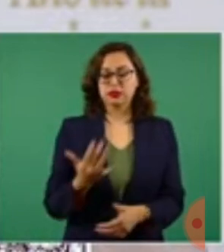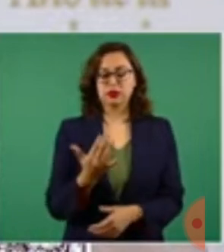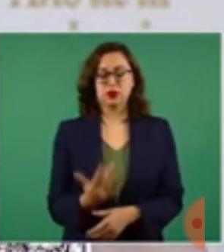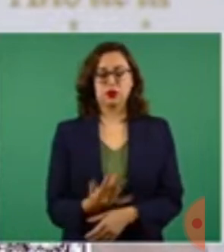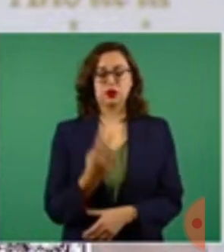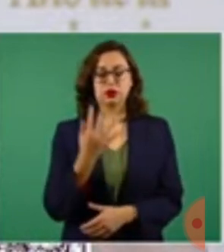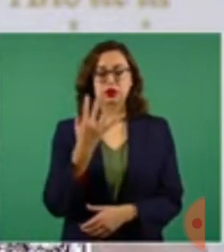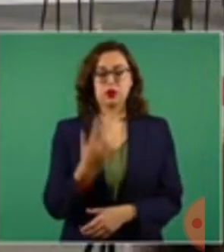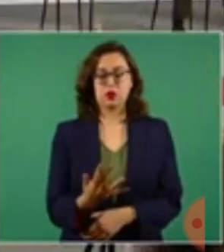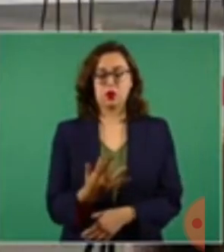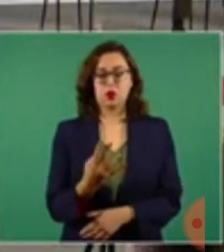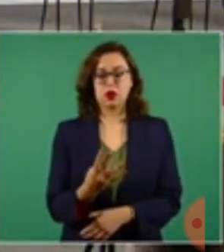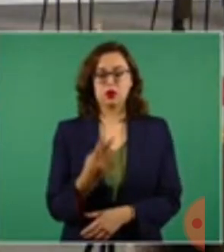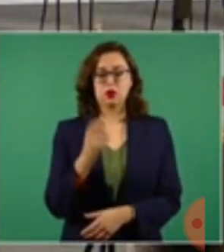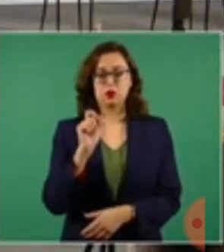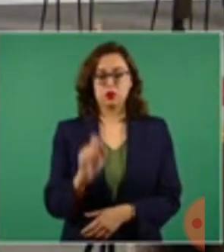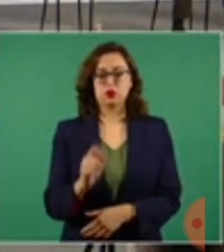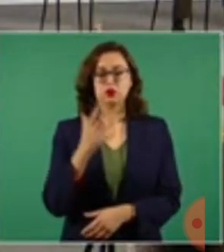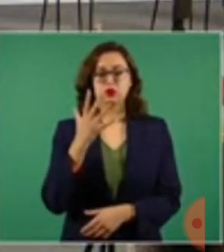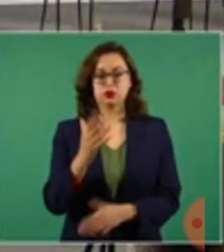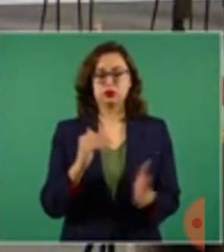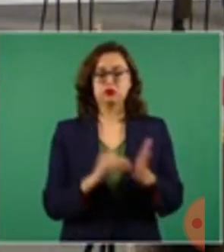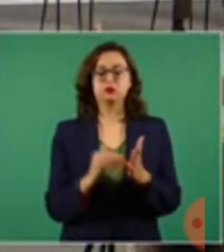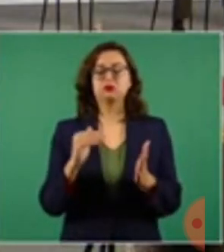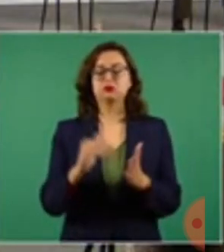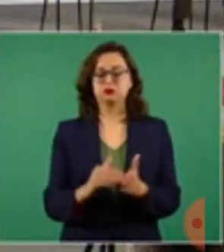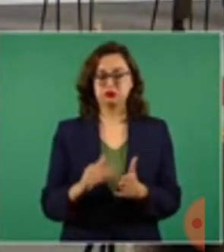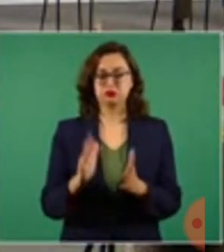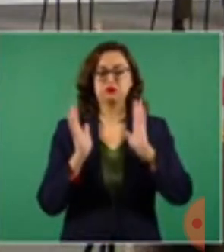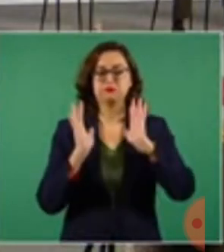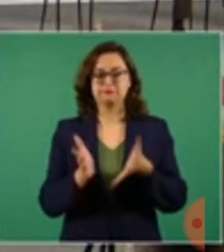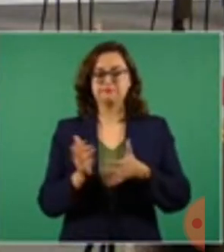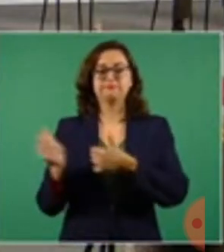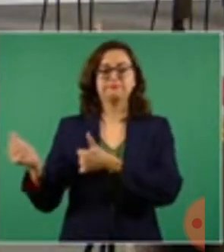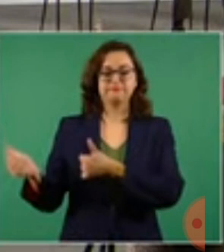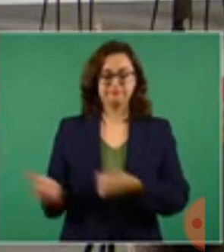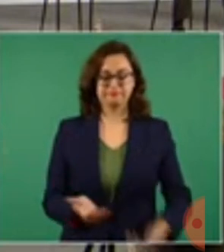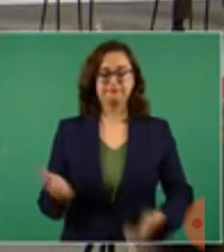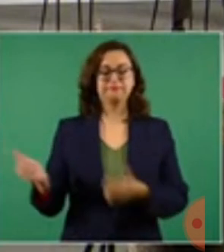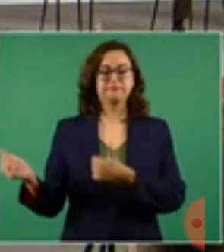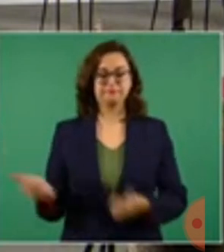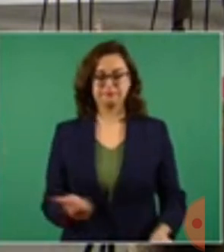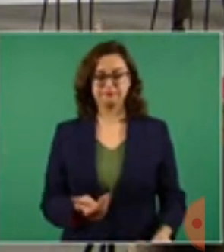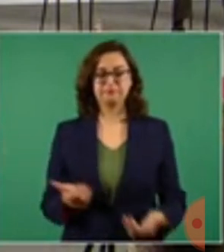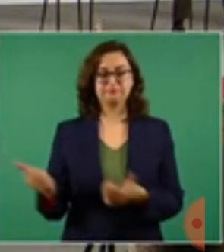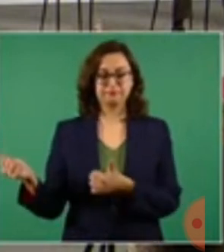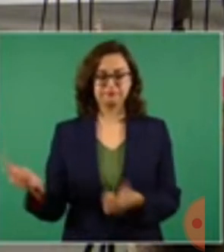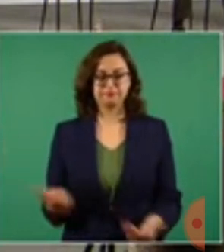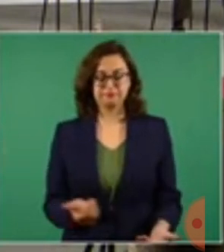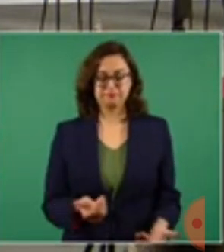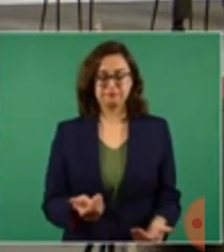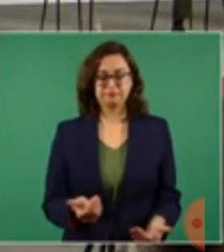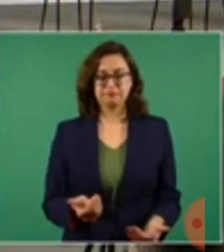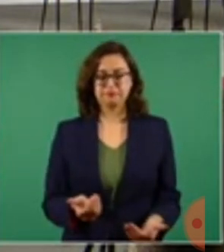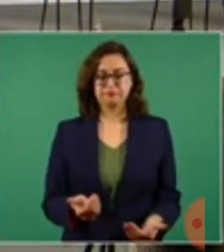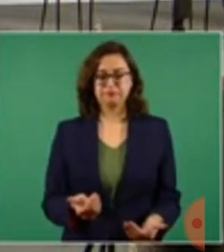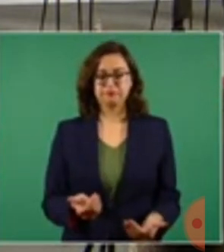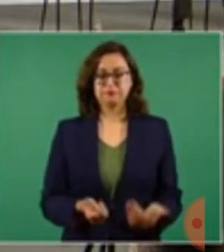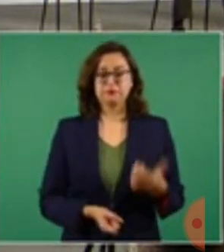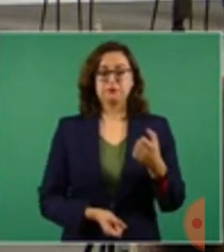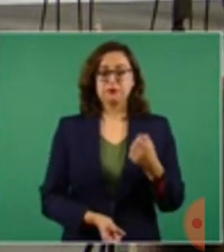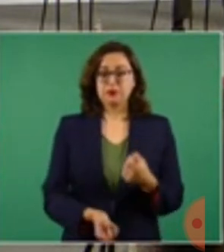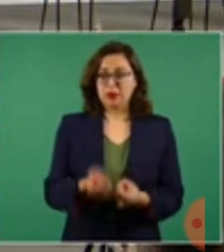54.5 millones de piezas de esta compra. Y como ya se mencionó, no solo a unos cuantos proveedores,